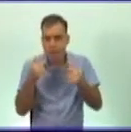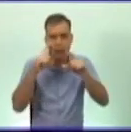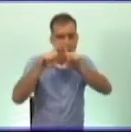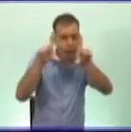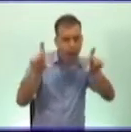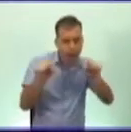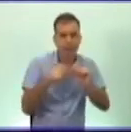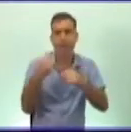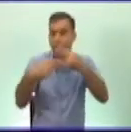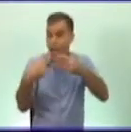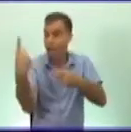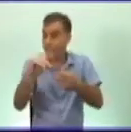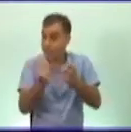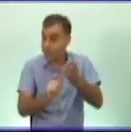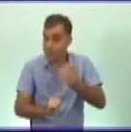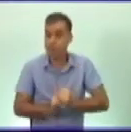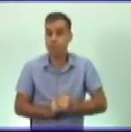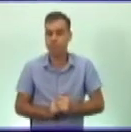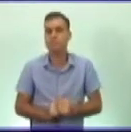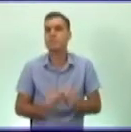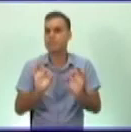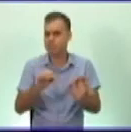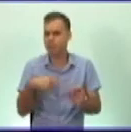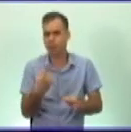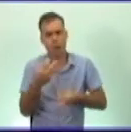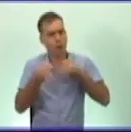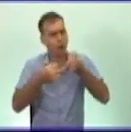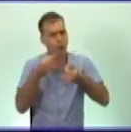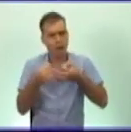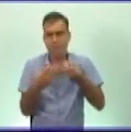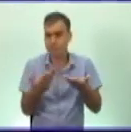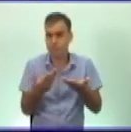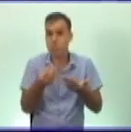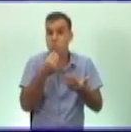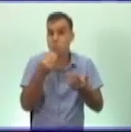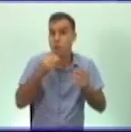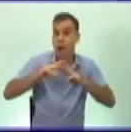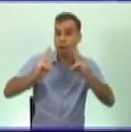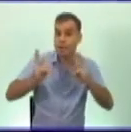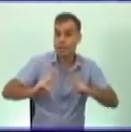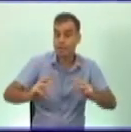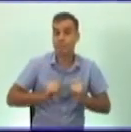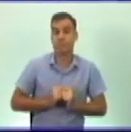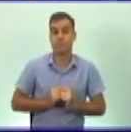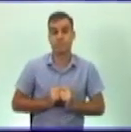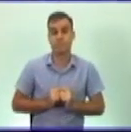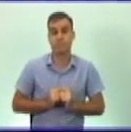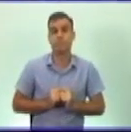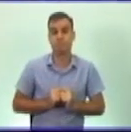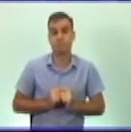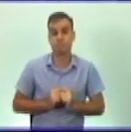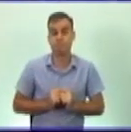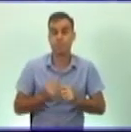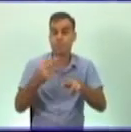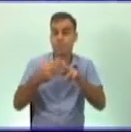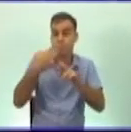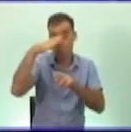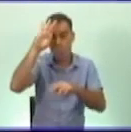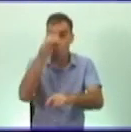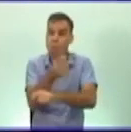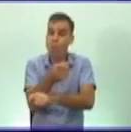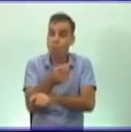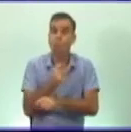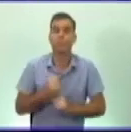ejercicios. Además, como siempre decimos, pueden acceder al portal Cubeduca, y tienen su dirección los que no han